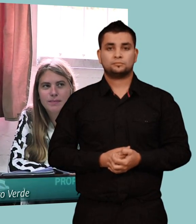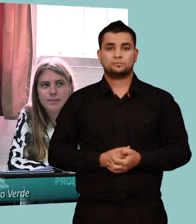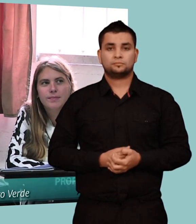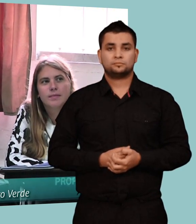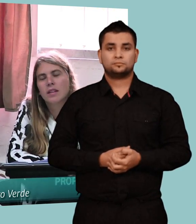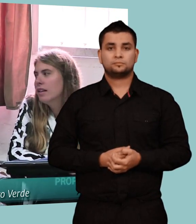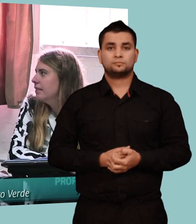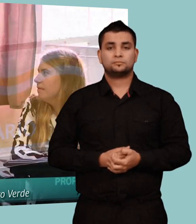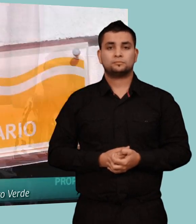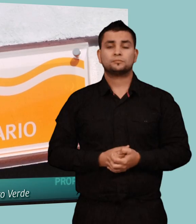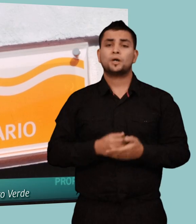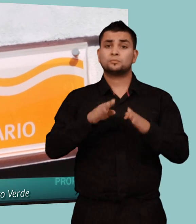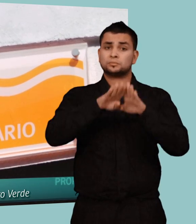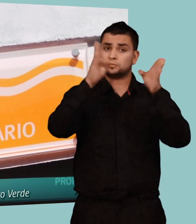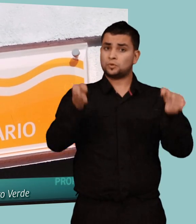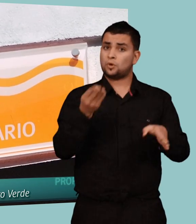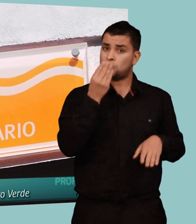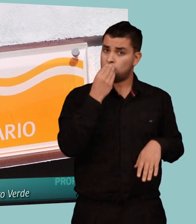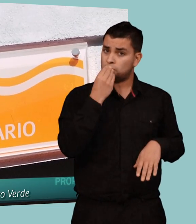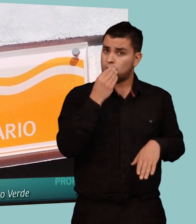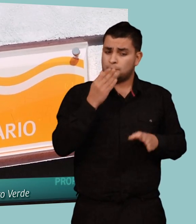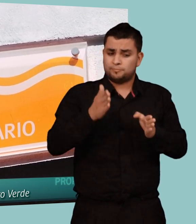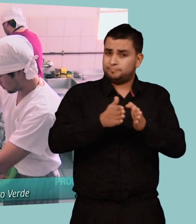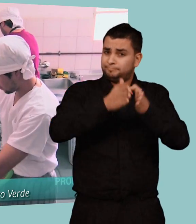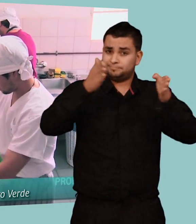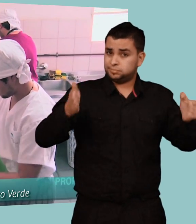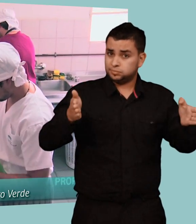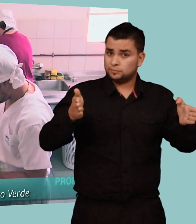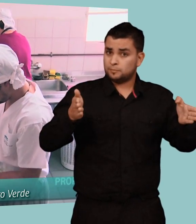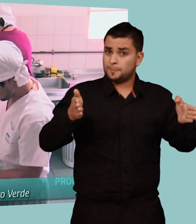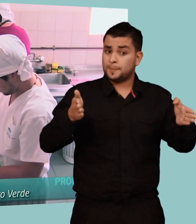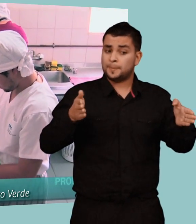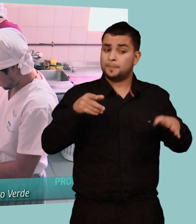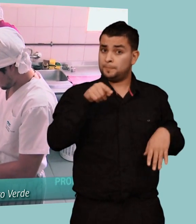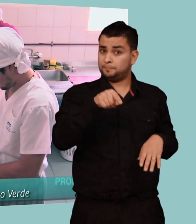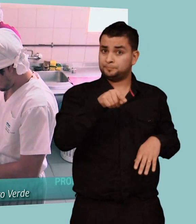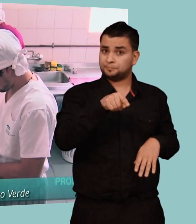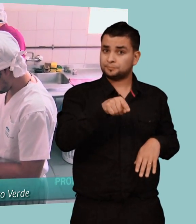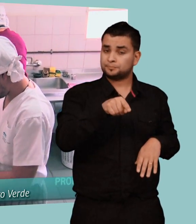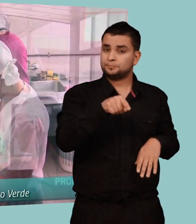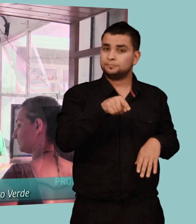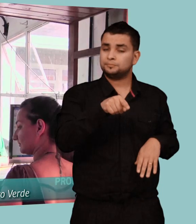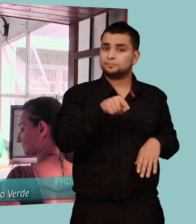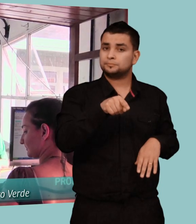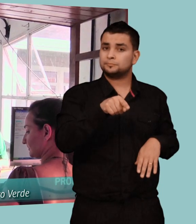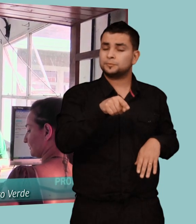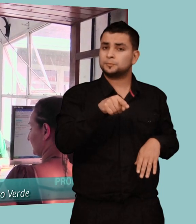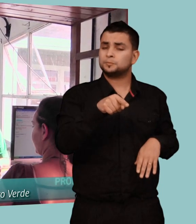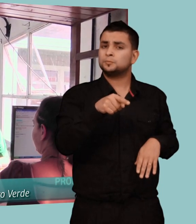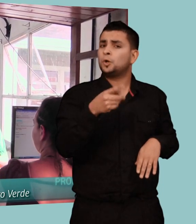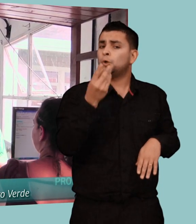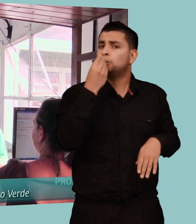Hay un comedor universitario que está recién ampliado, donde realmente se puede atender